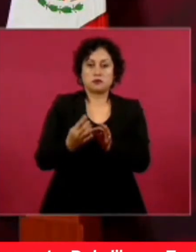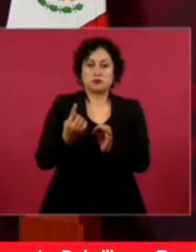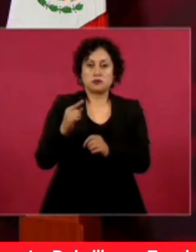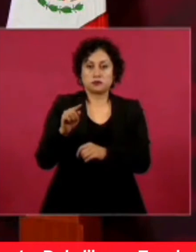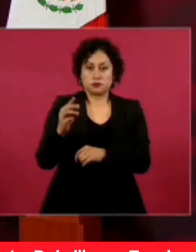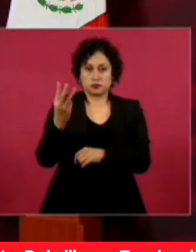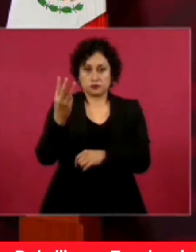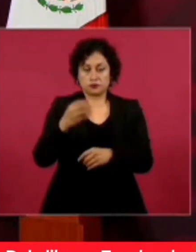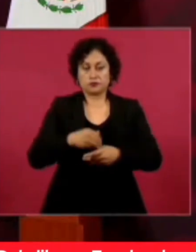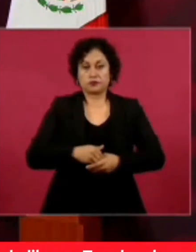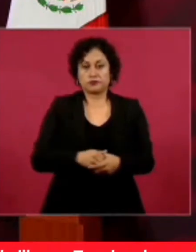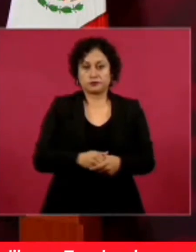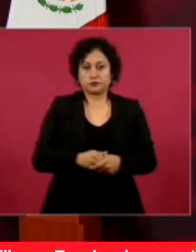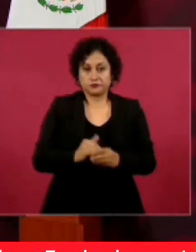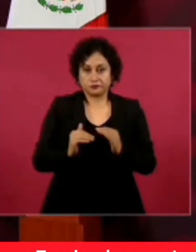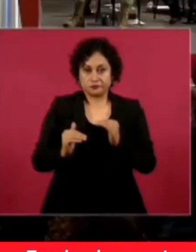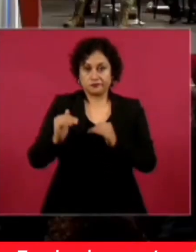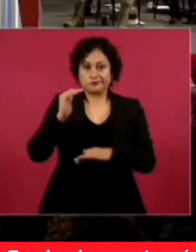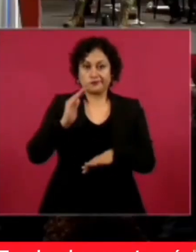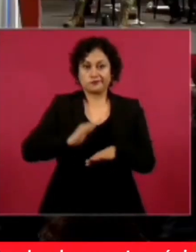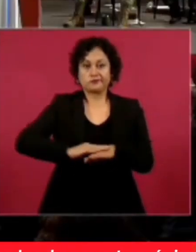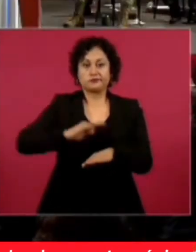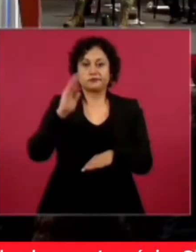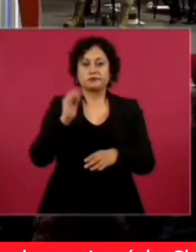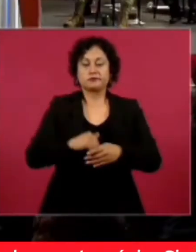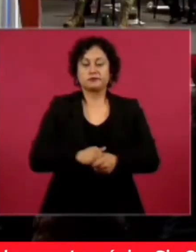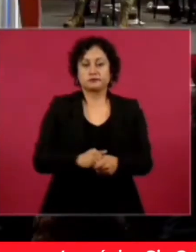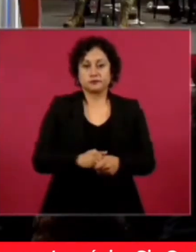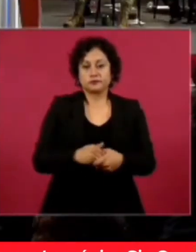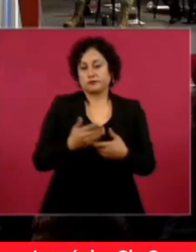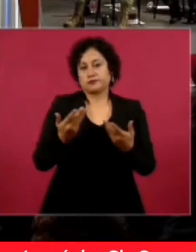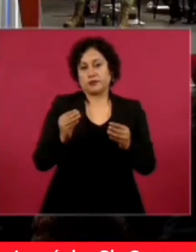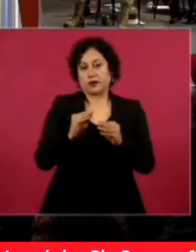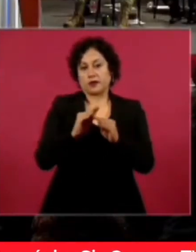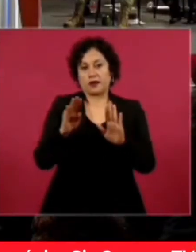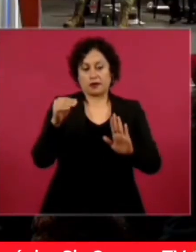de crecimiento, a pesar de esta caída.